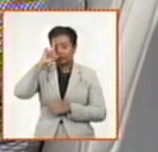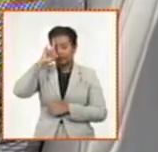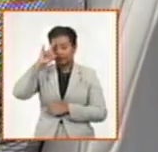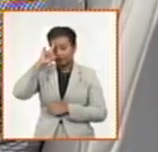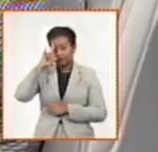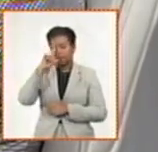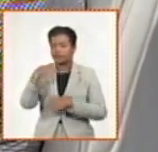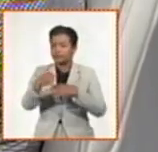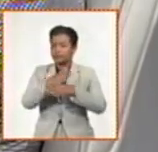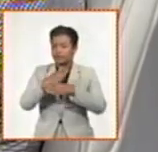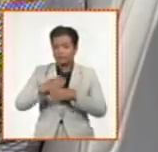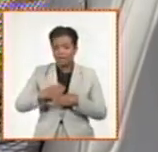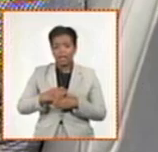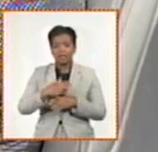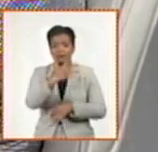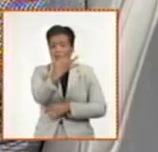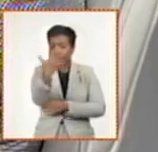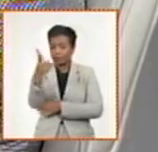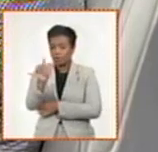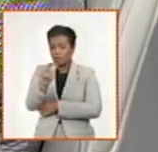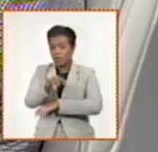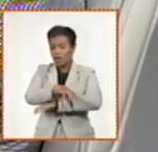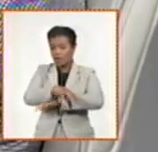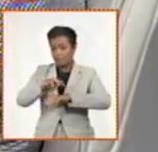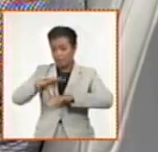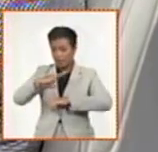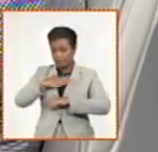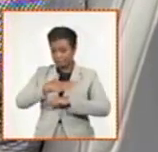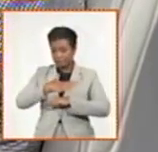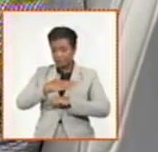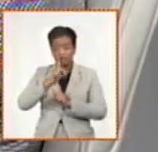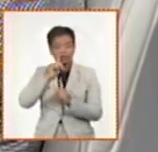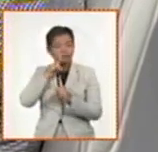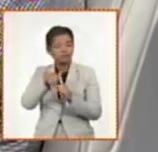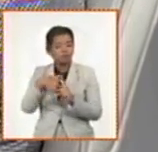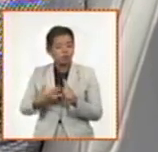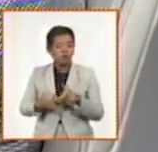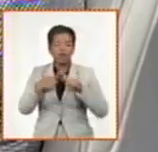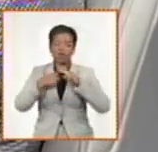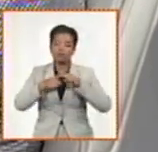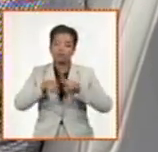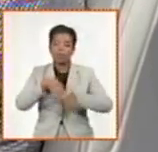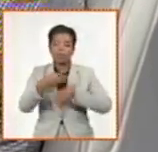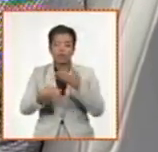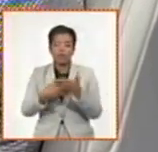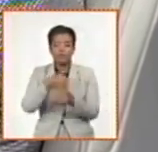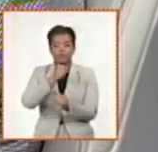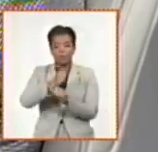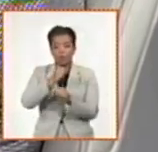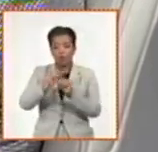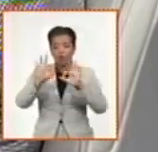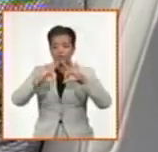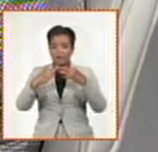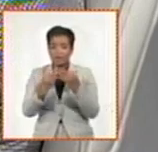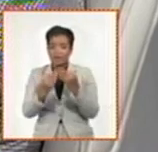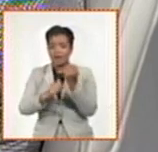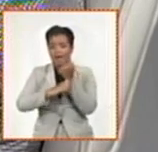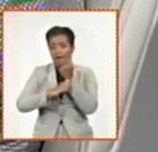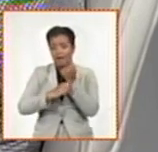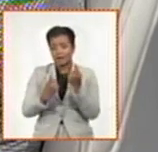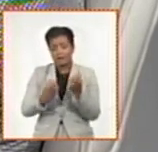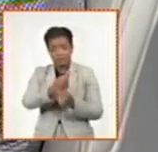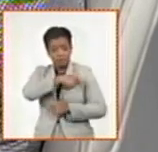de cultivos y de animales que tenemos en la finca con el objetivo de resolver el problema de los trabajadores, de la familia y de la población como